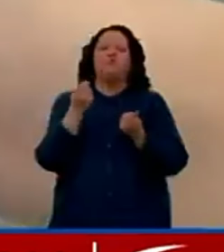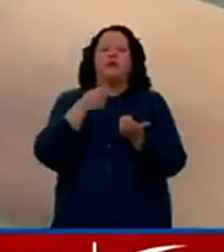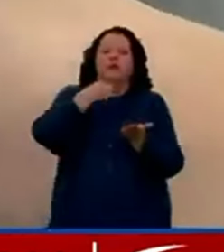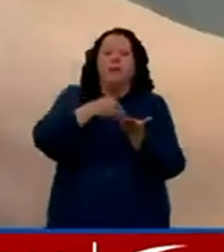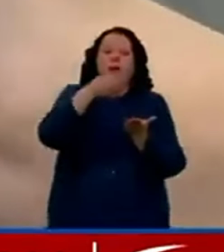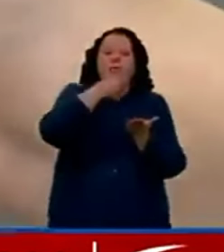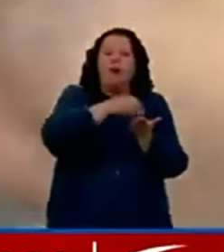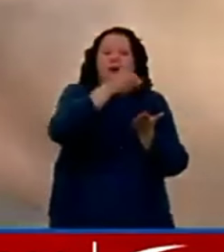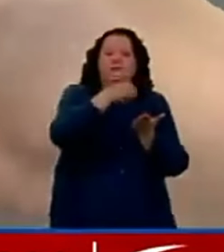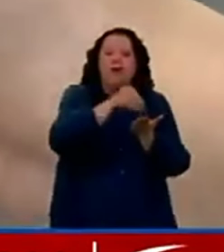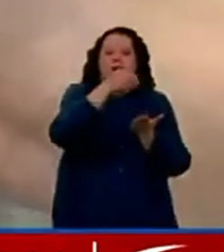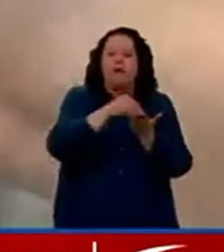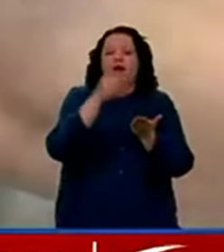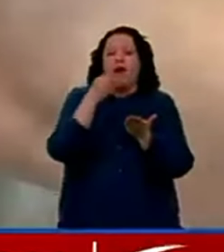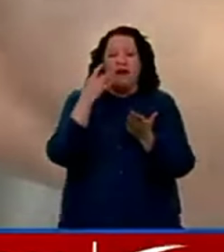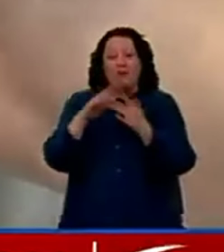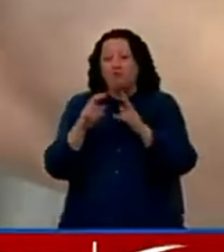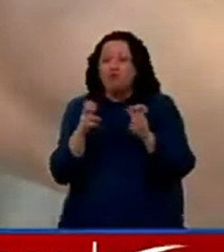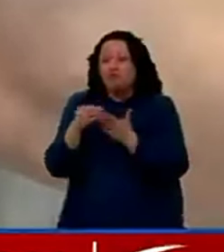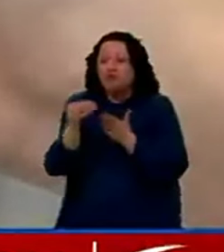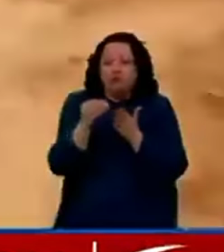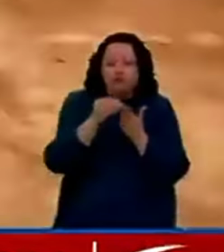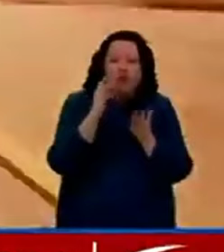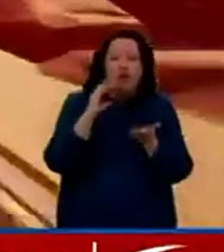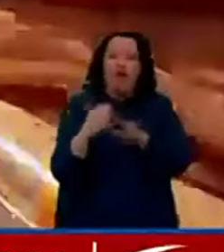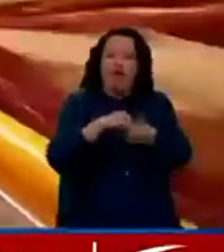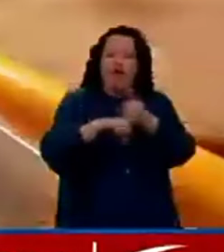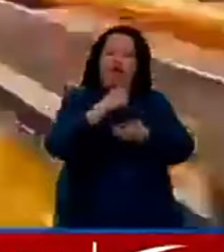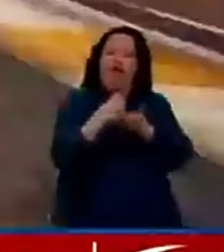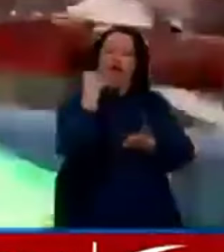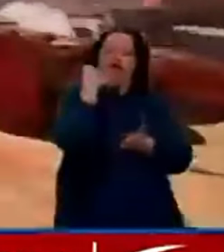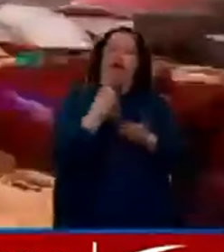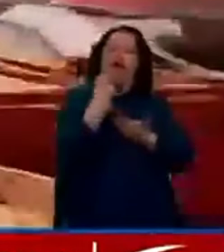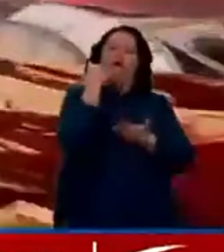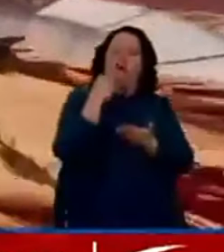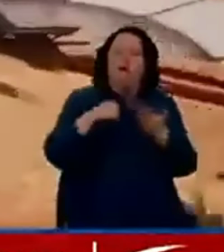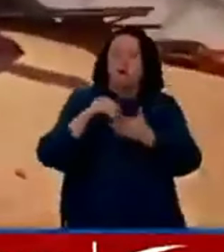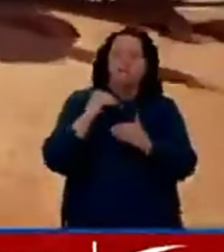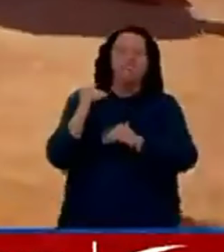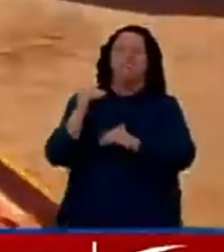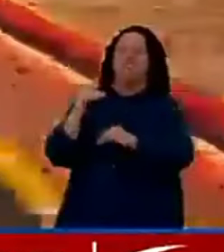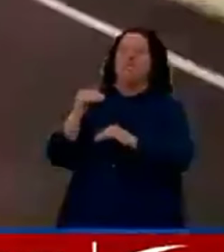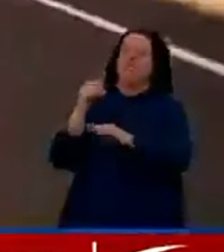jugador puede gastar en compras que le permitan obtener recompensas en los juegos.